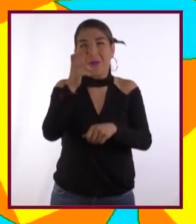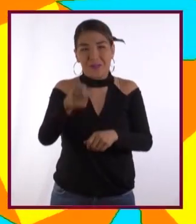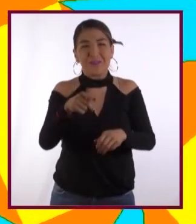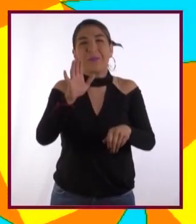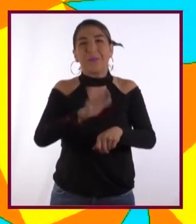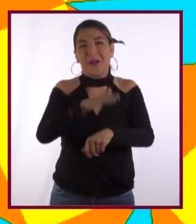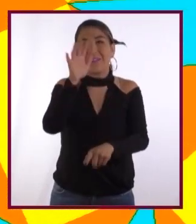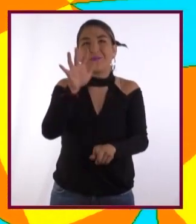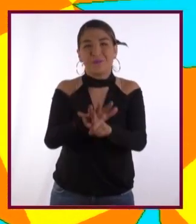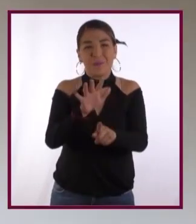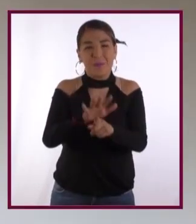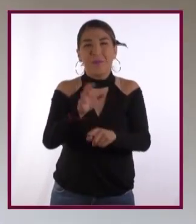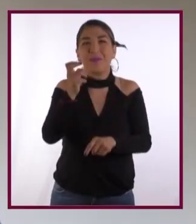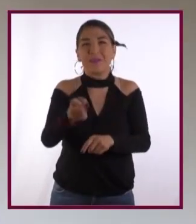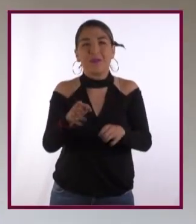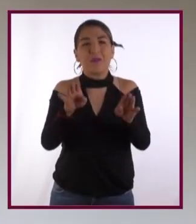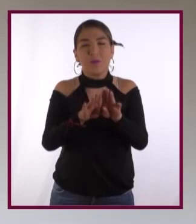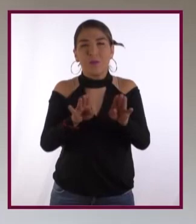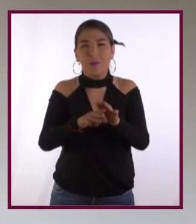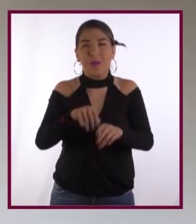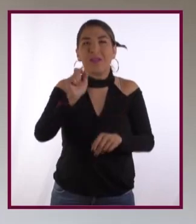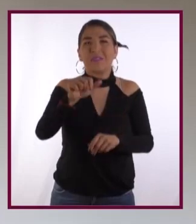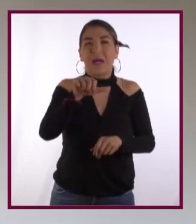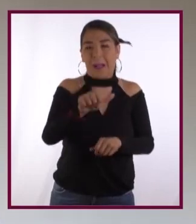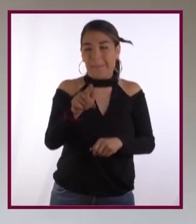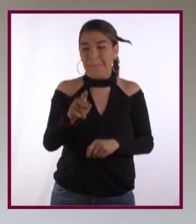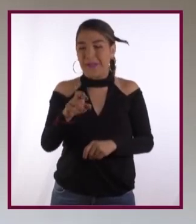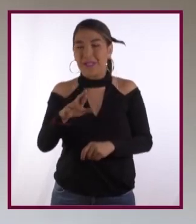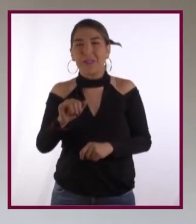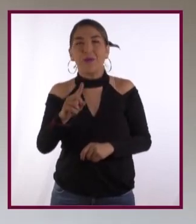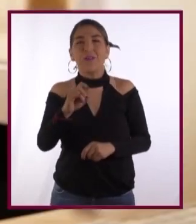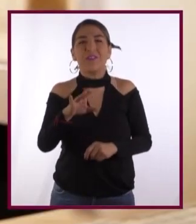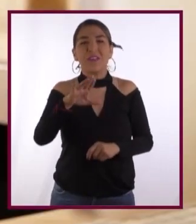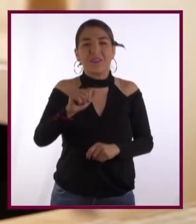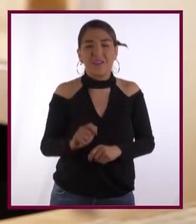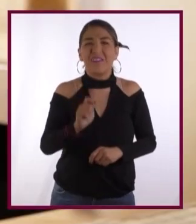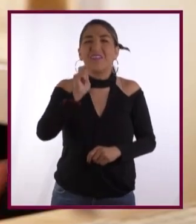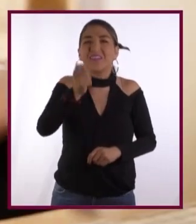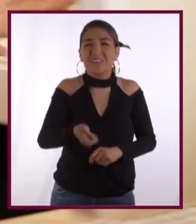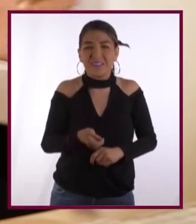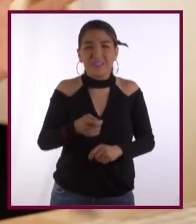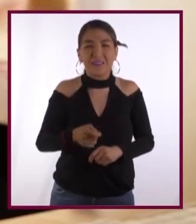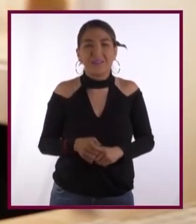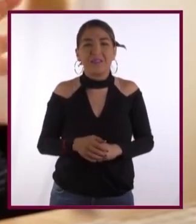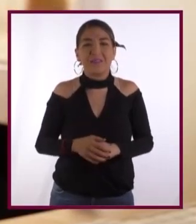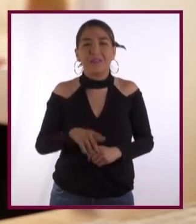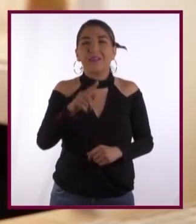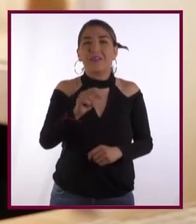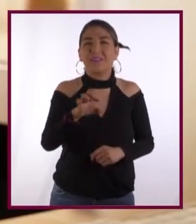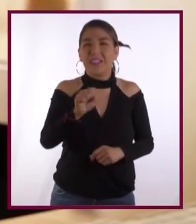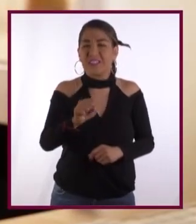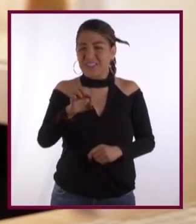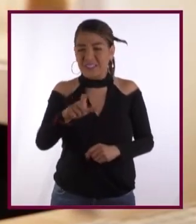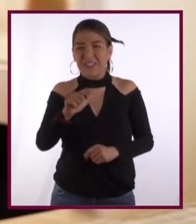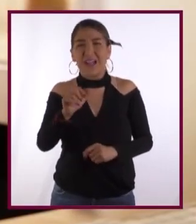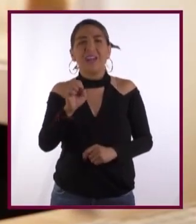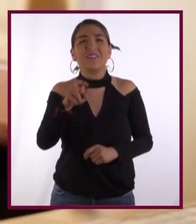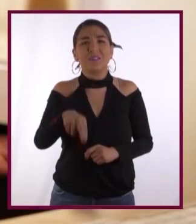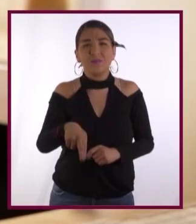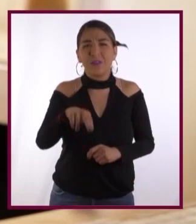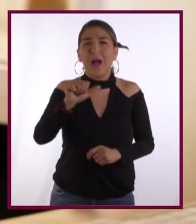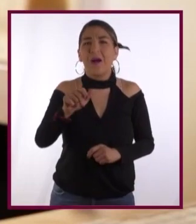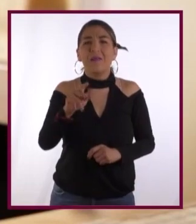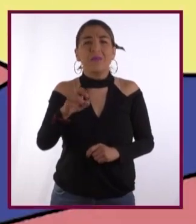eso se hicieron muy famosas, por ser el primer ejemplo de teselación aperiódica. ¿Podrías definirnos qué es una